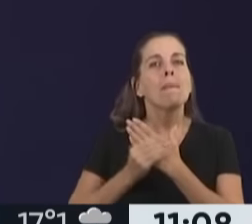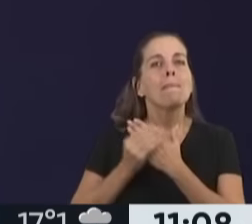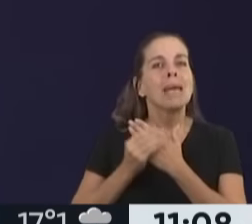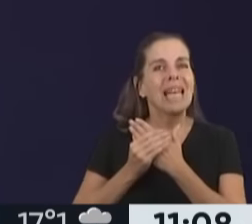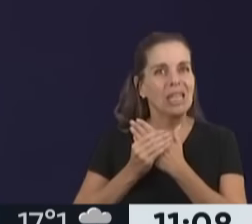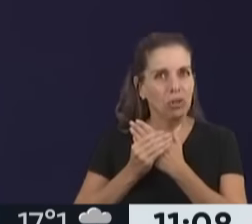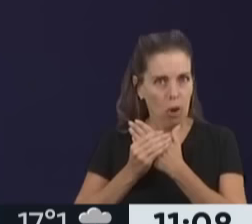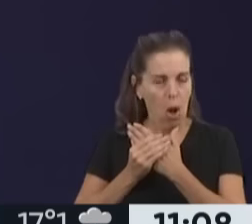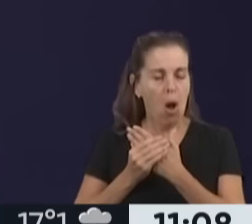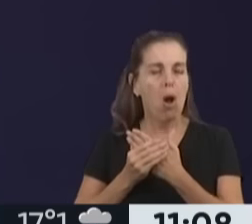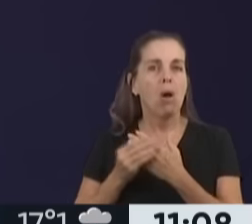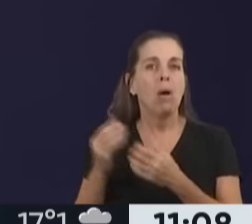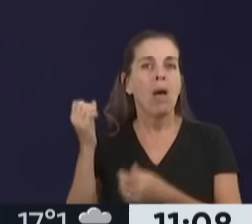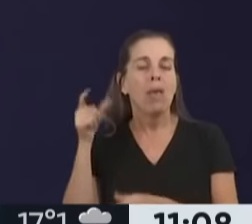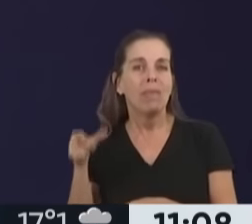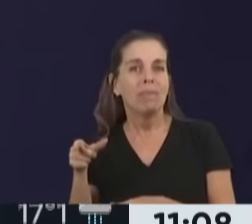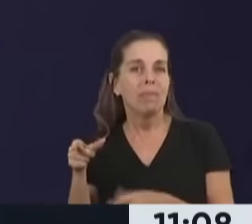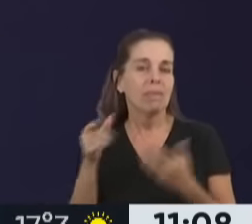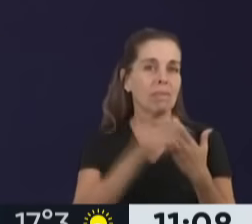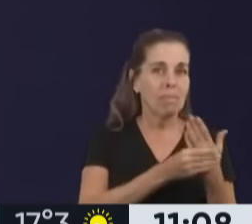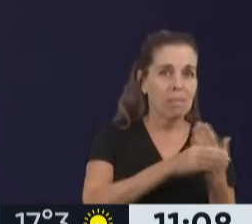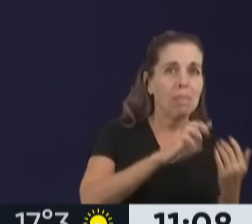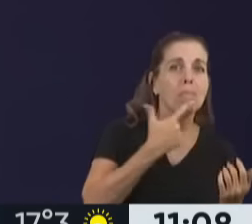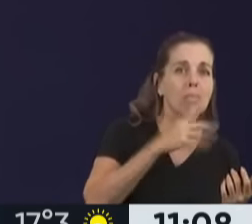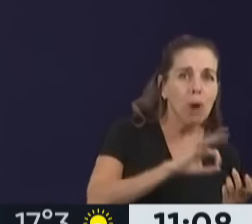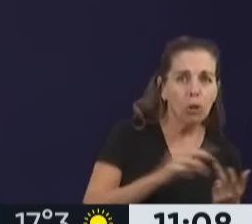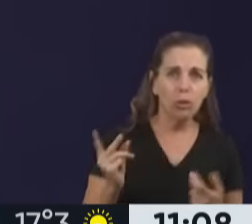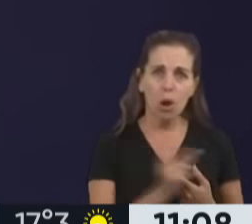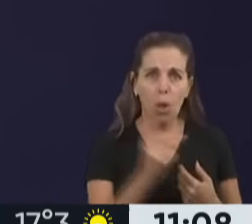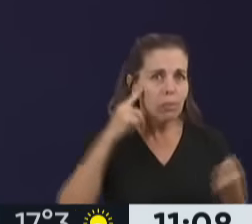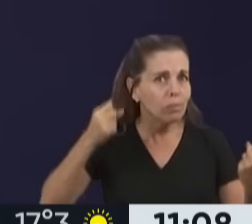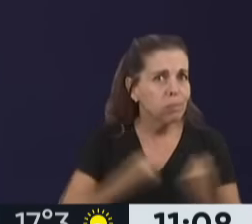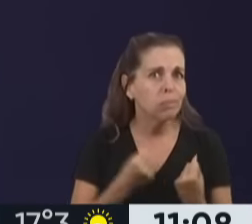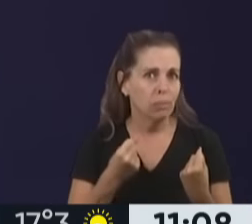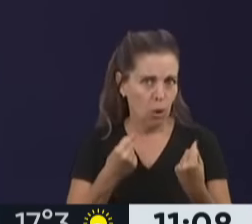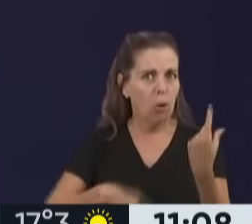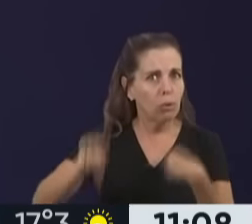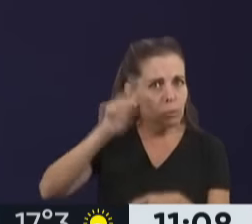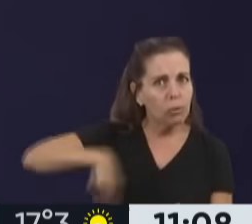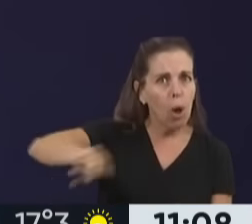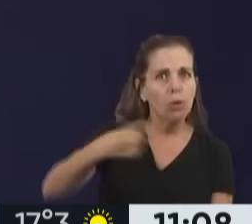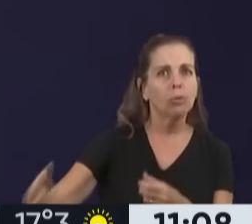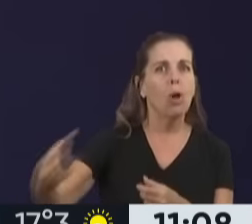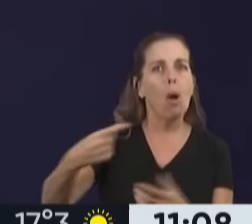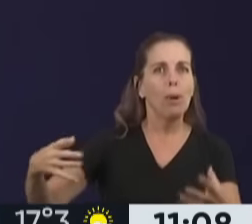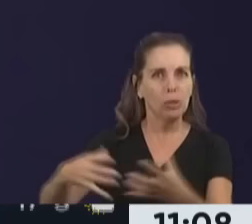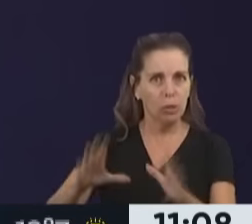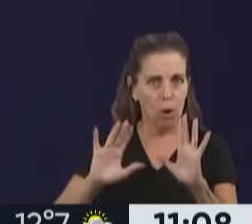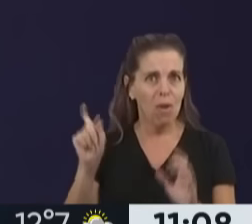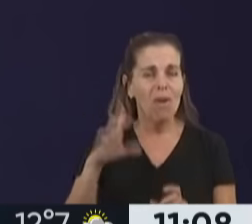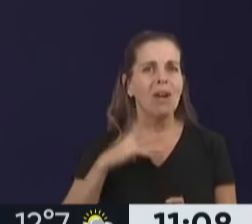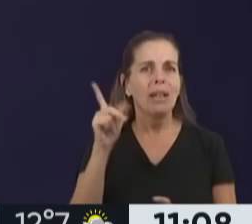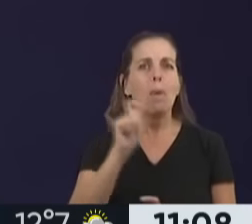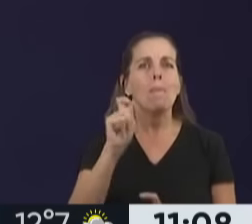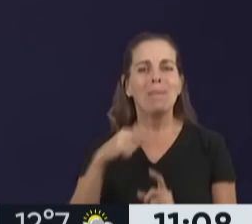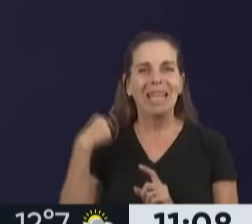pose lograron acordar un rumbo con los dirigentes más relevantes de la oposición estamos a un mes del pacto de mayo